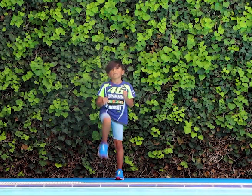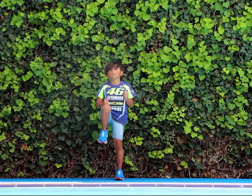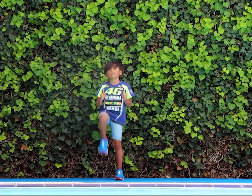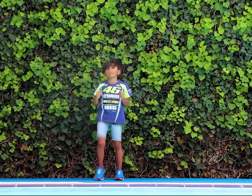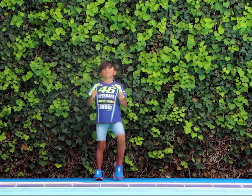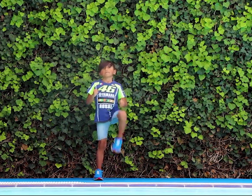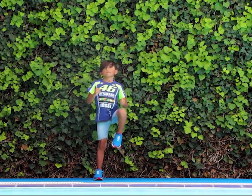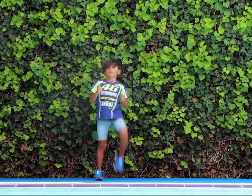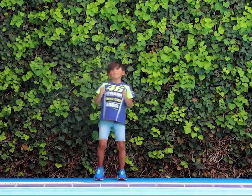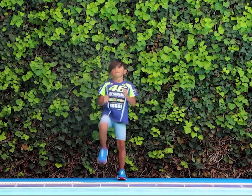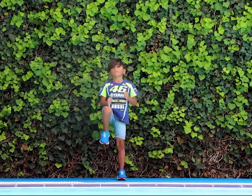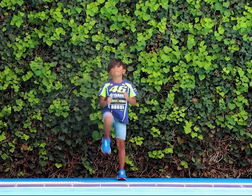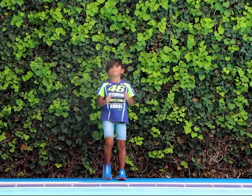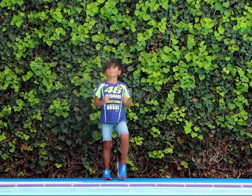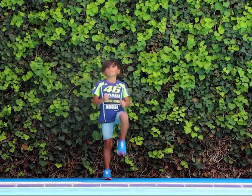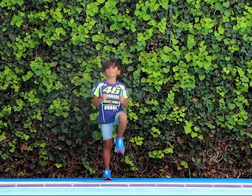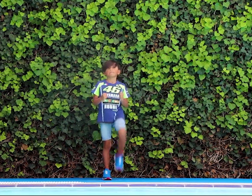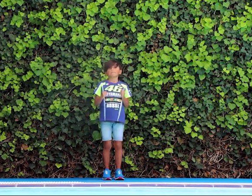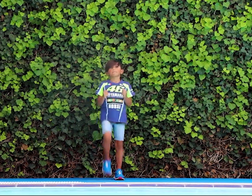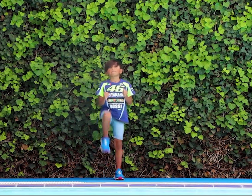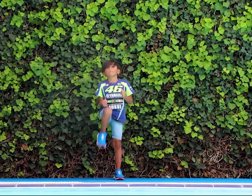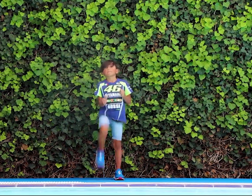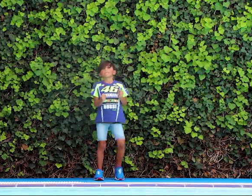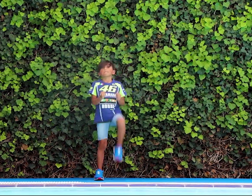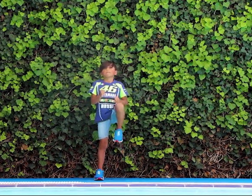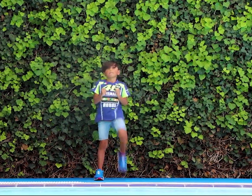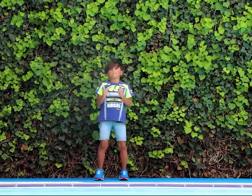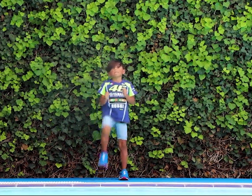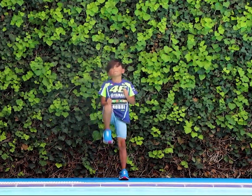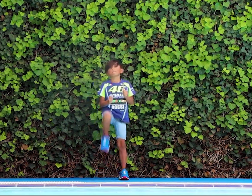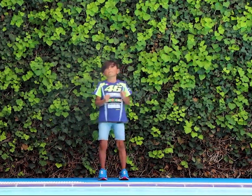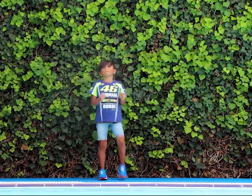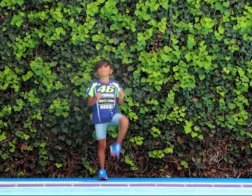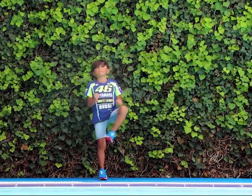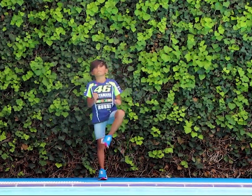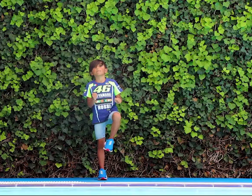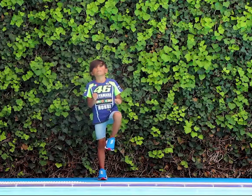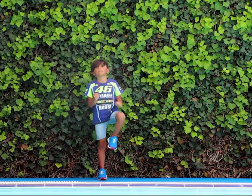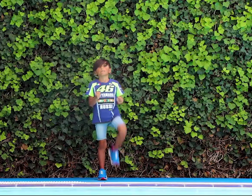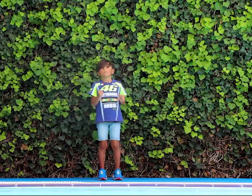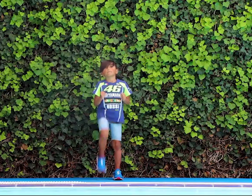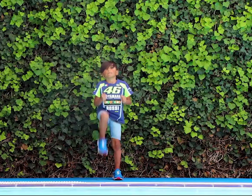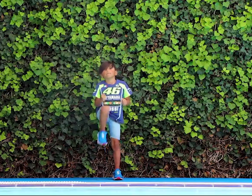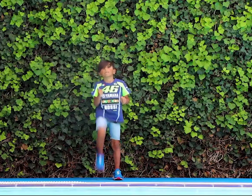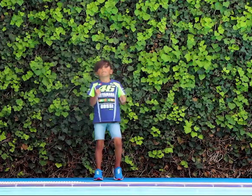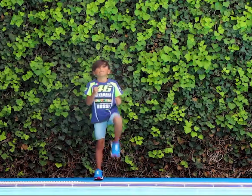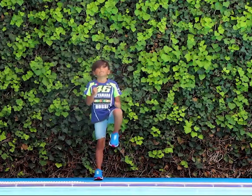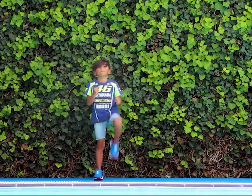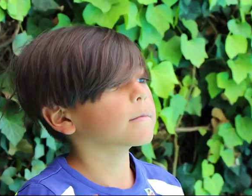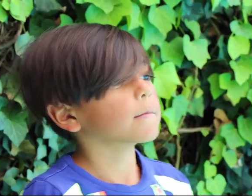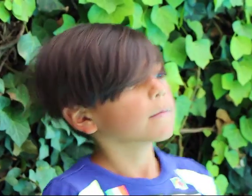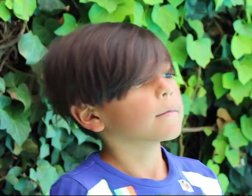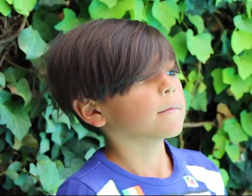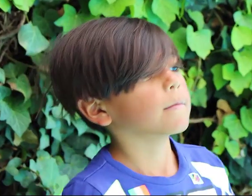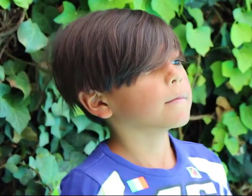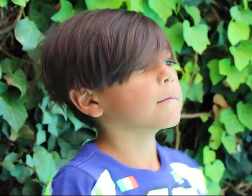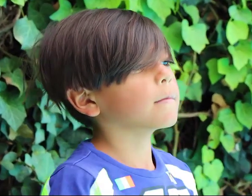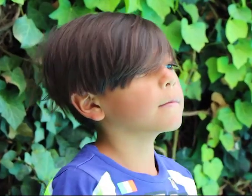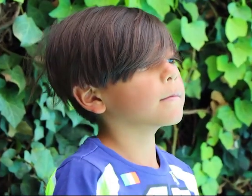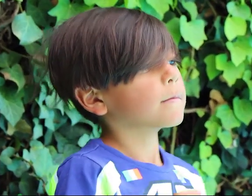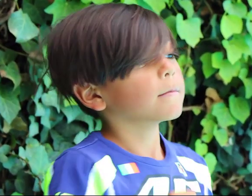rodilla llegue, no bajen las manos, espalda bien derecha. Espalda derecha,